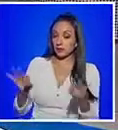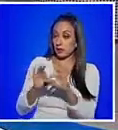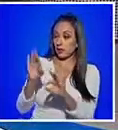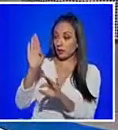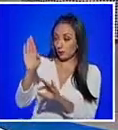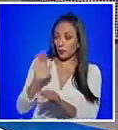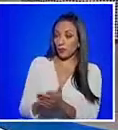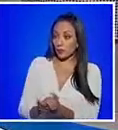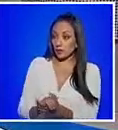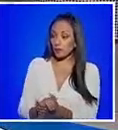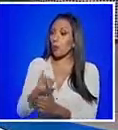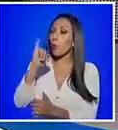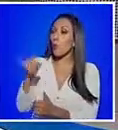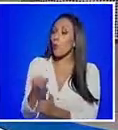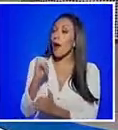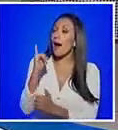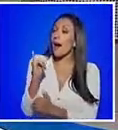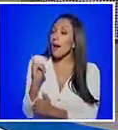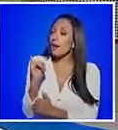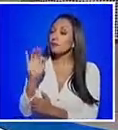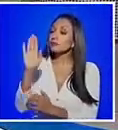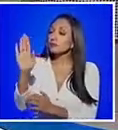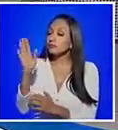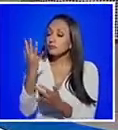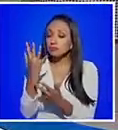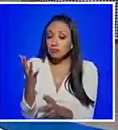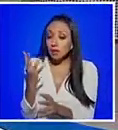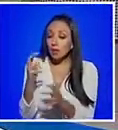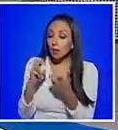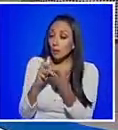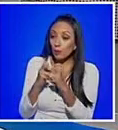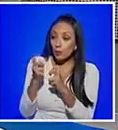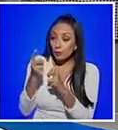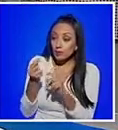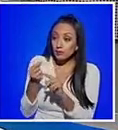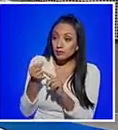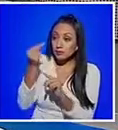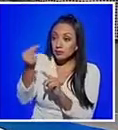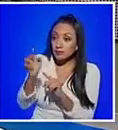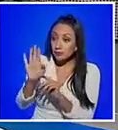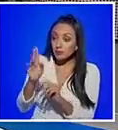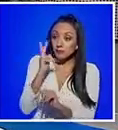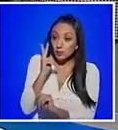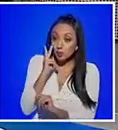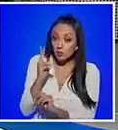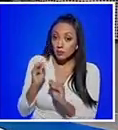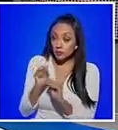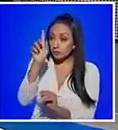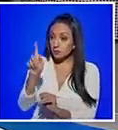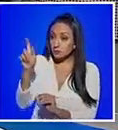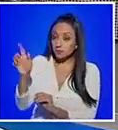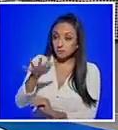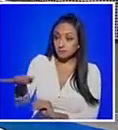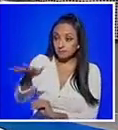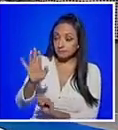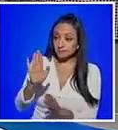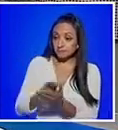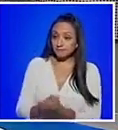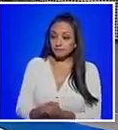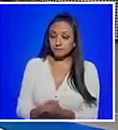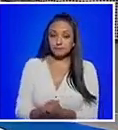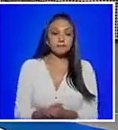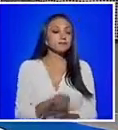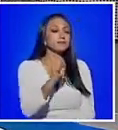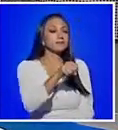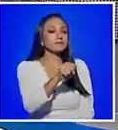la capital, mi querido Juan Carlos. Así que también veíamos problemas más adelante, pero estamos muy pendientes con los vecinos de este sector. Muy pendientes, muy